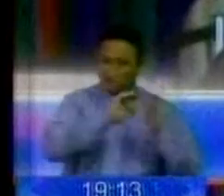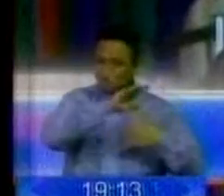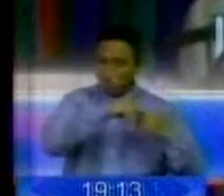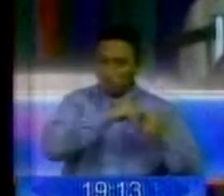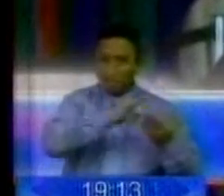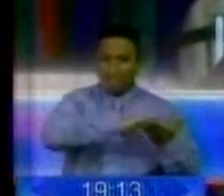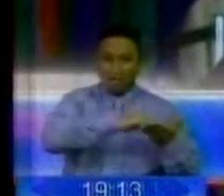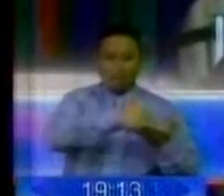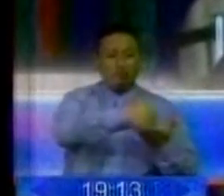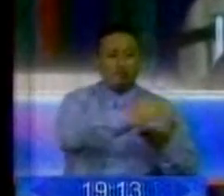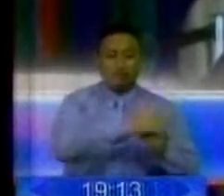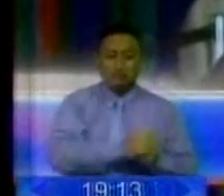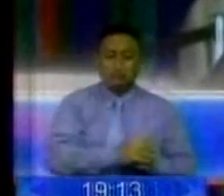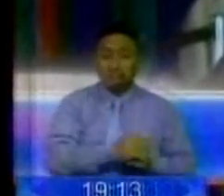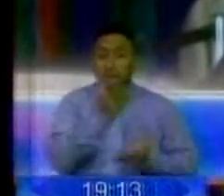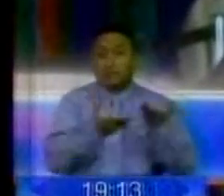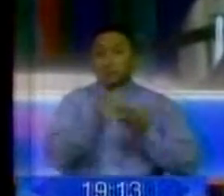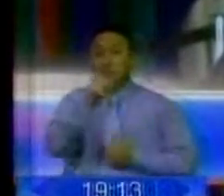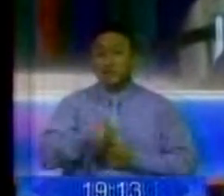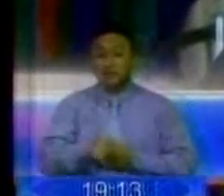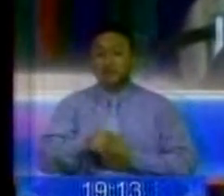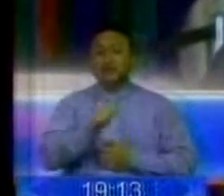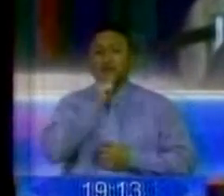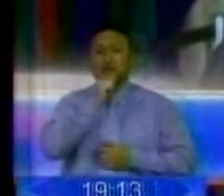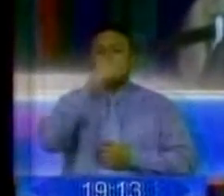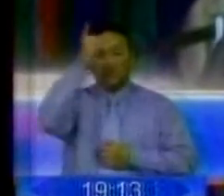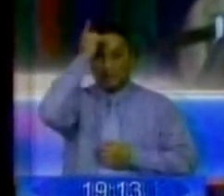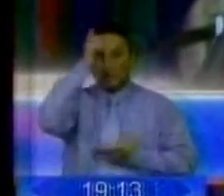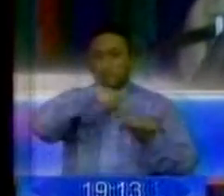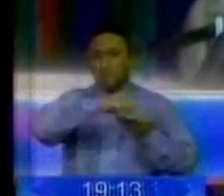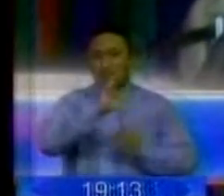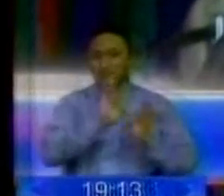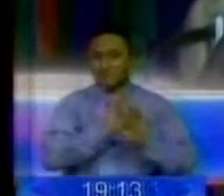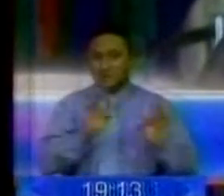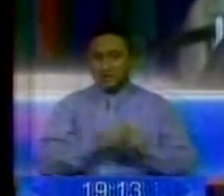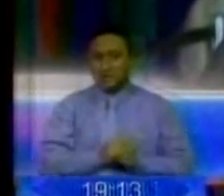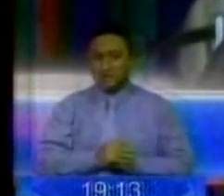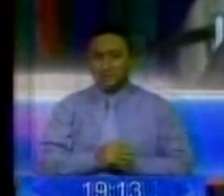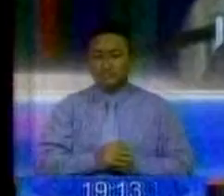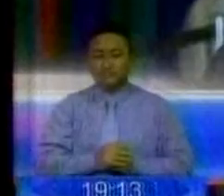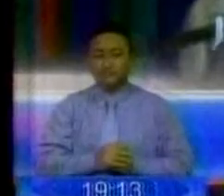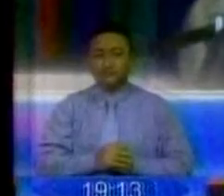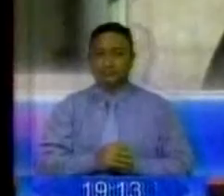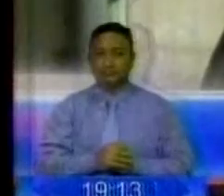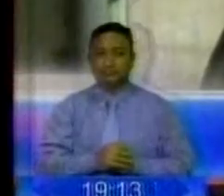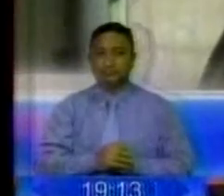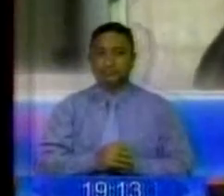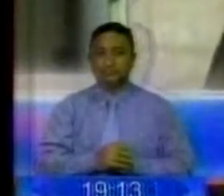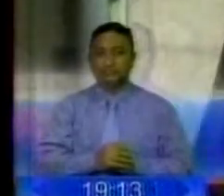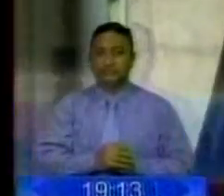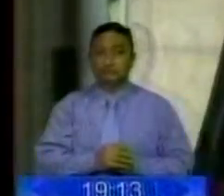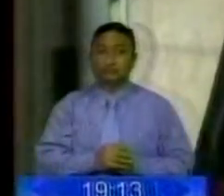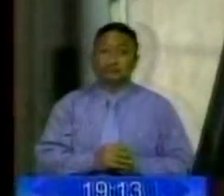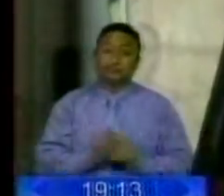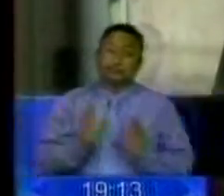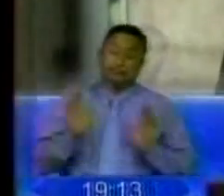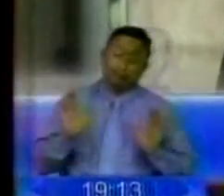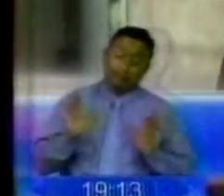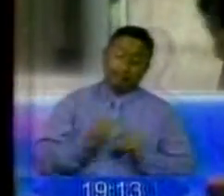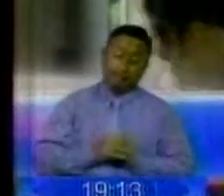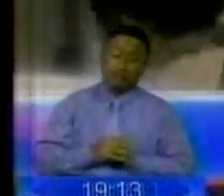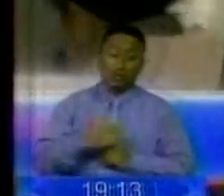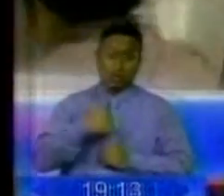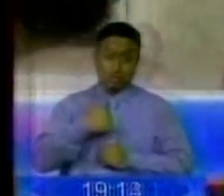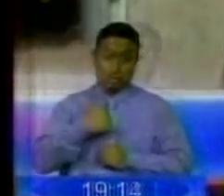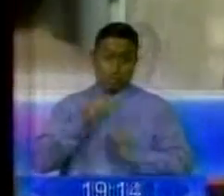y valores que se pudieran haber generado por la rebeldía tributaria en la que los ecuatorianos han estado en estos días. Pero en este caso no